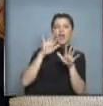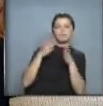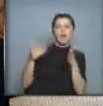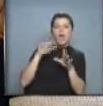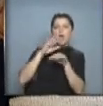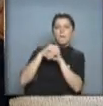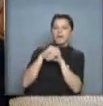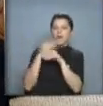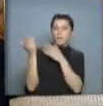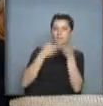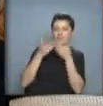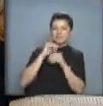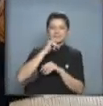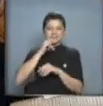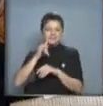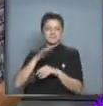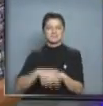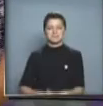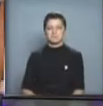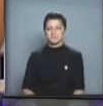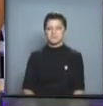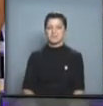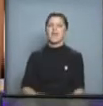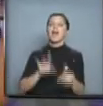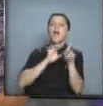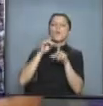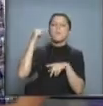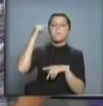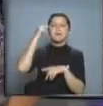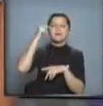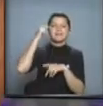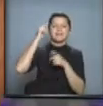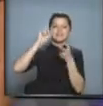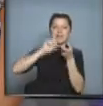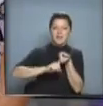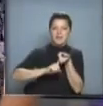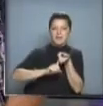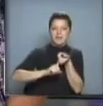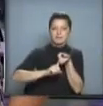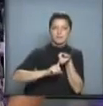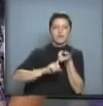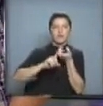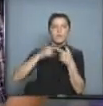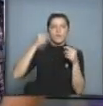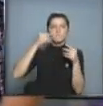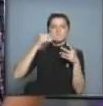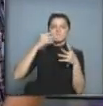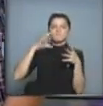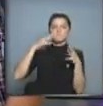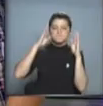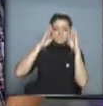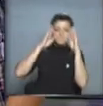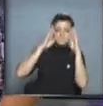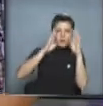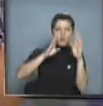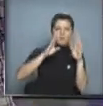sin achuras? Con achuras, con achuras. Alguien que sea así, que piense que el casamiento es el motivo